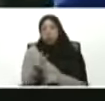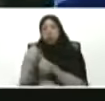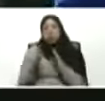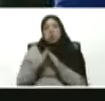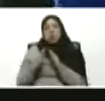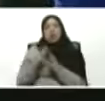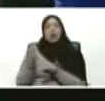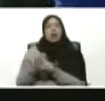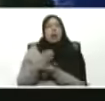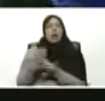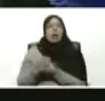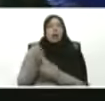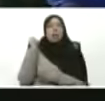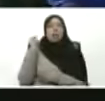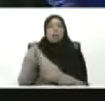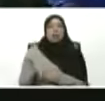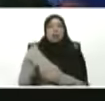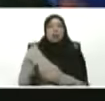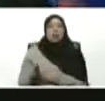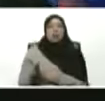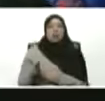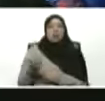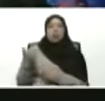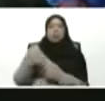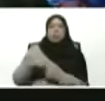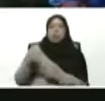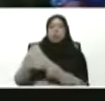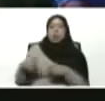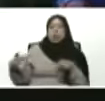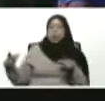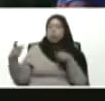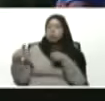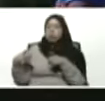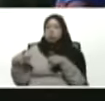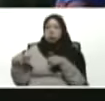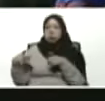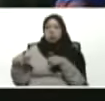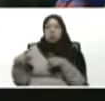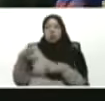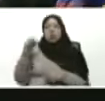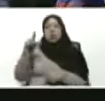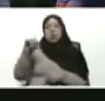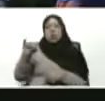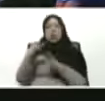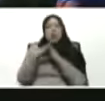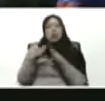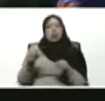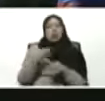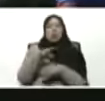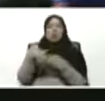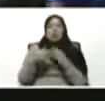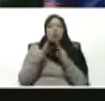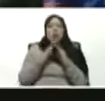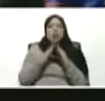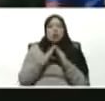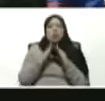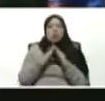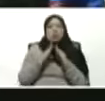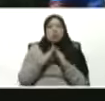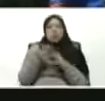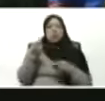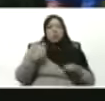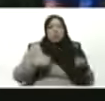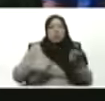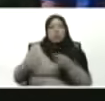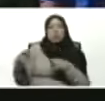Catia, en Petare, en Maracaibo, había un disco de Ali Primera. Y el pueblo repartía